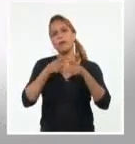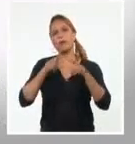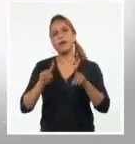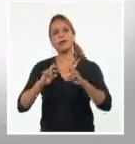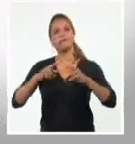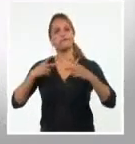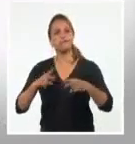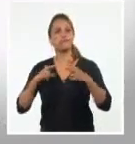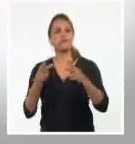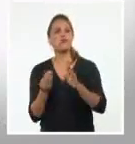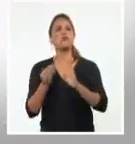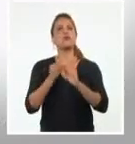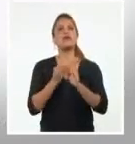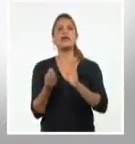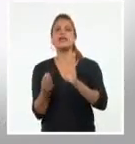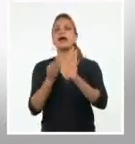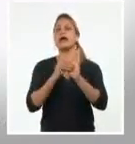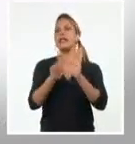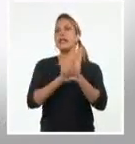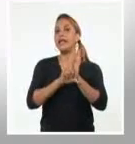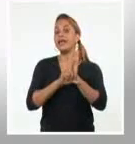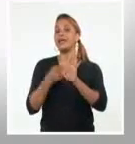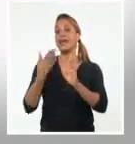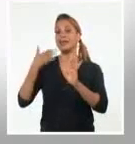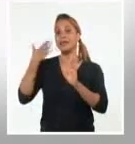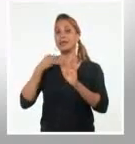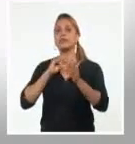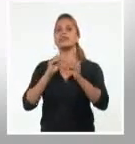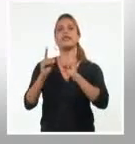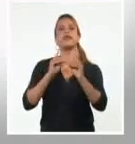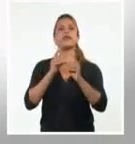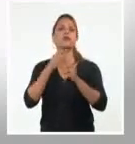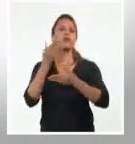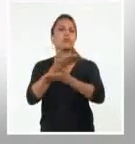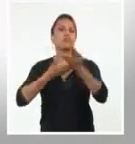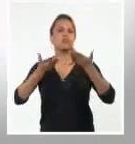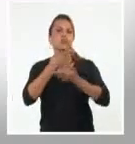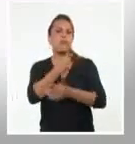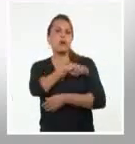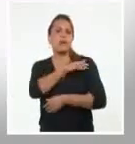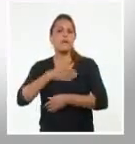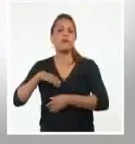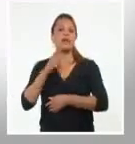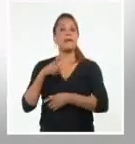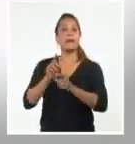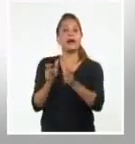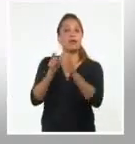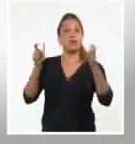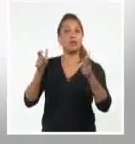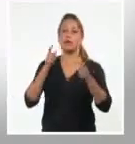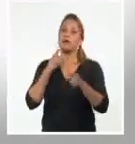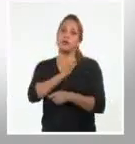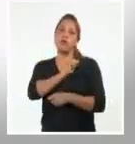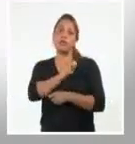en poner algo en una ley que ya una vez se discutió con el pueblo y la gran mayoría no estuvo de acuerdo con el matrimonio